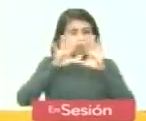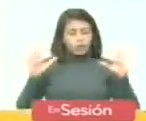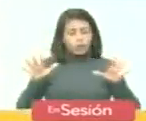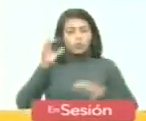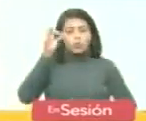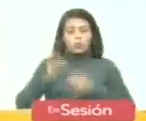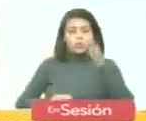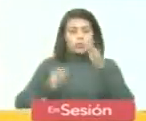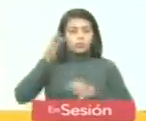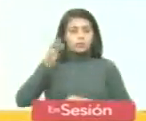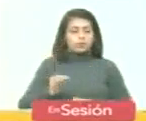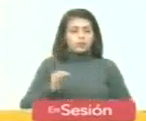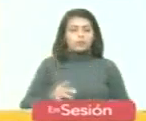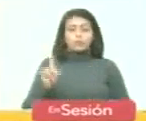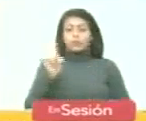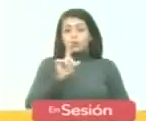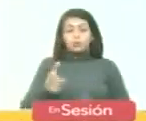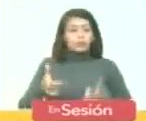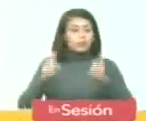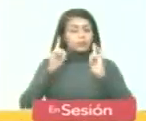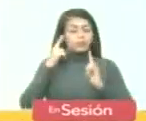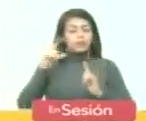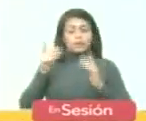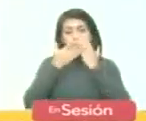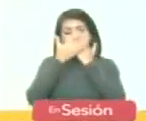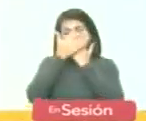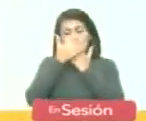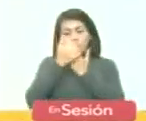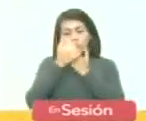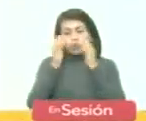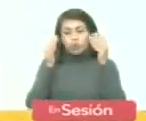justicia y no permita que haya oscuridad,